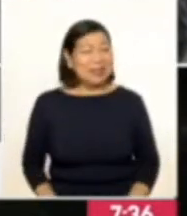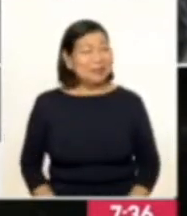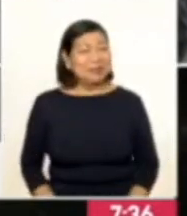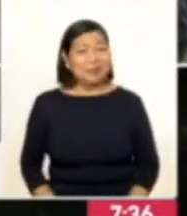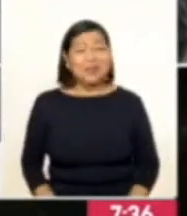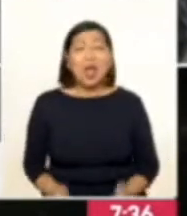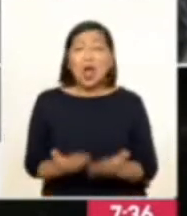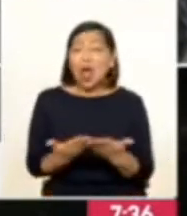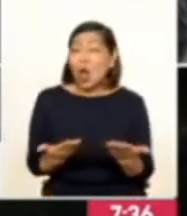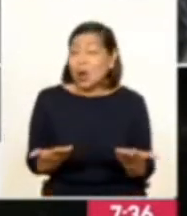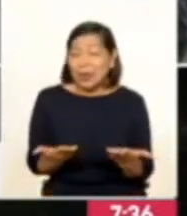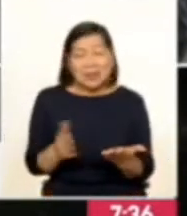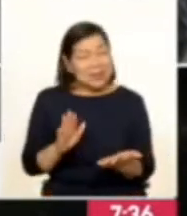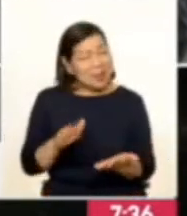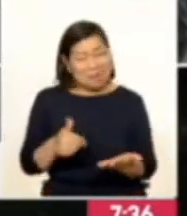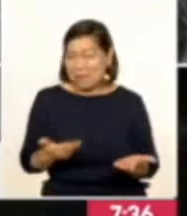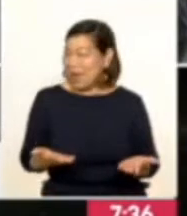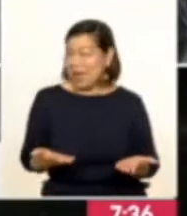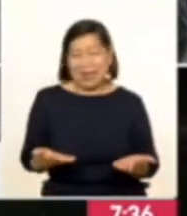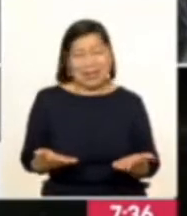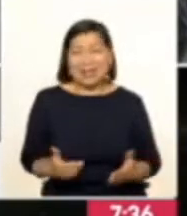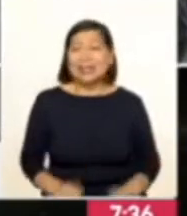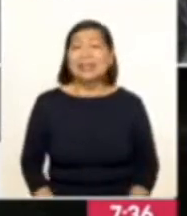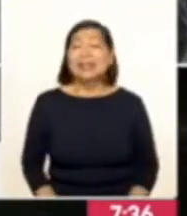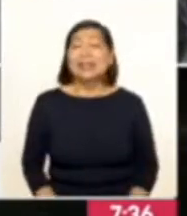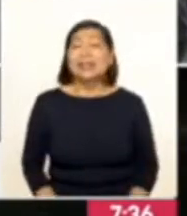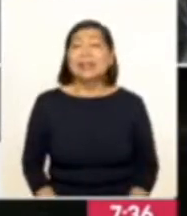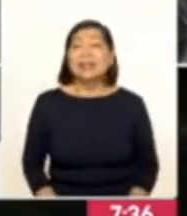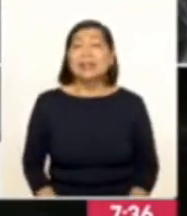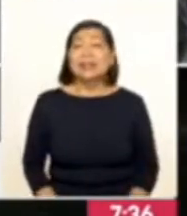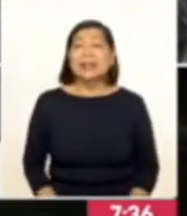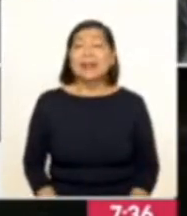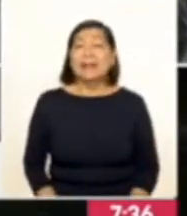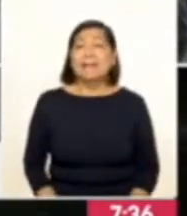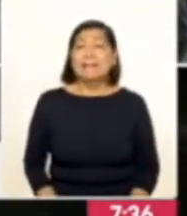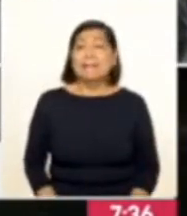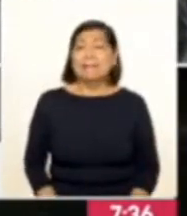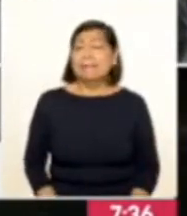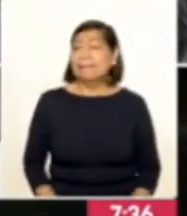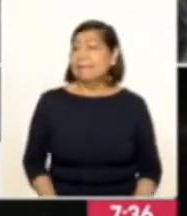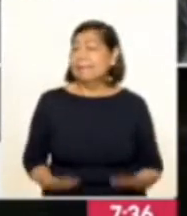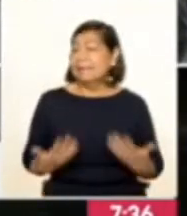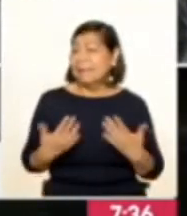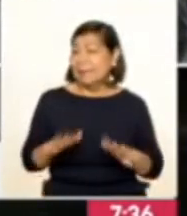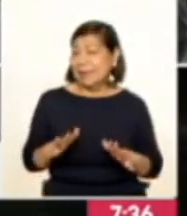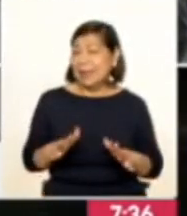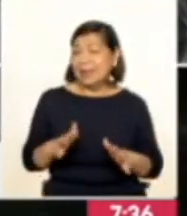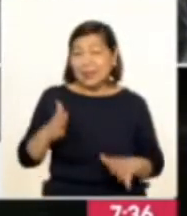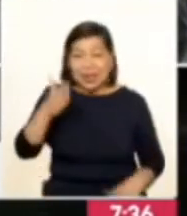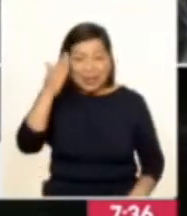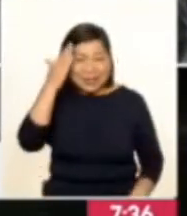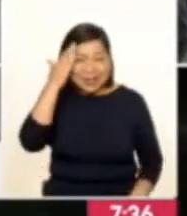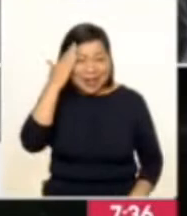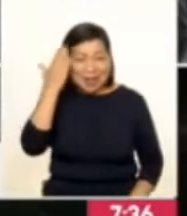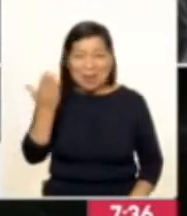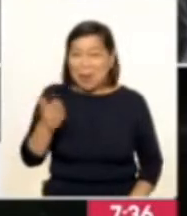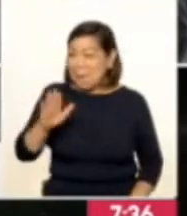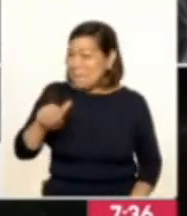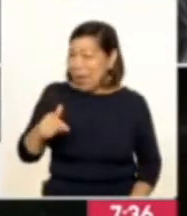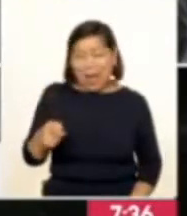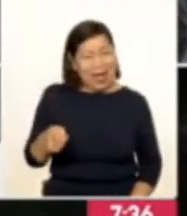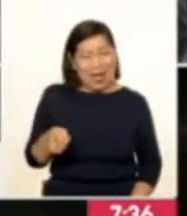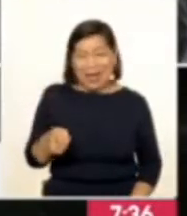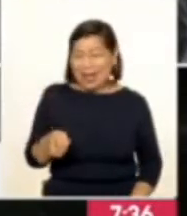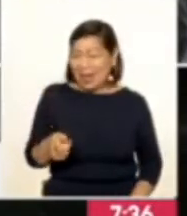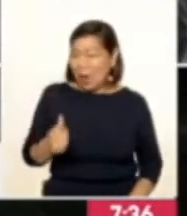cuestiona el hecho que es irregular a todas luces sino que ya a sabiendas de que se está cometiendo un